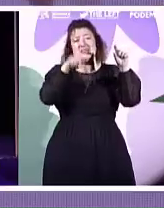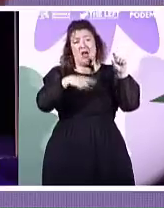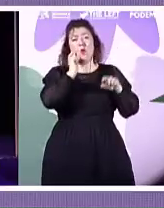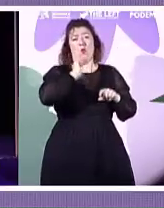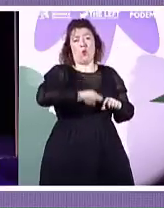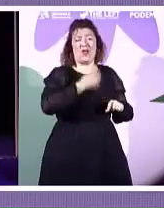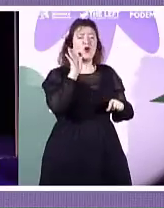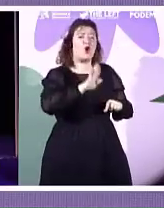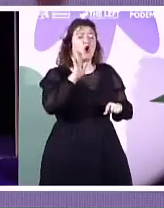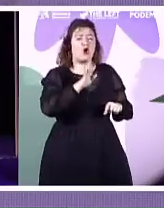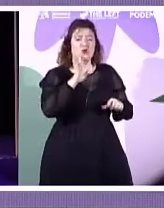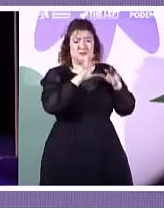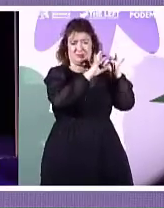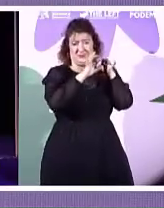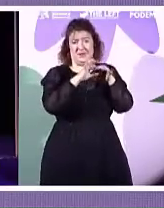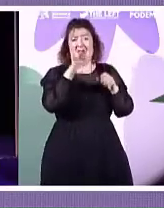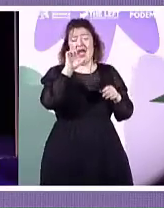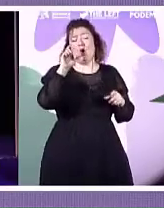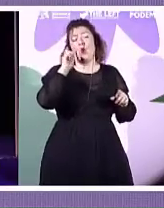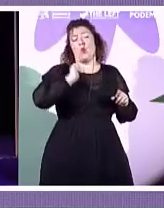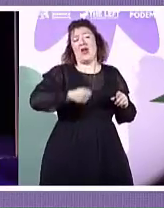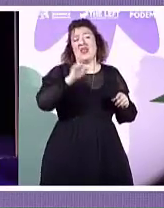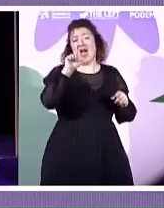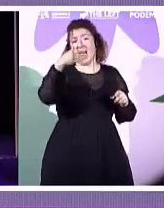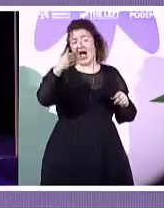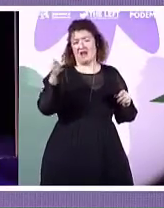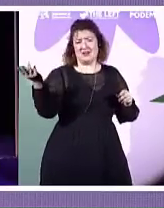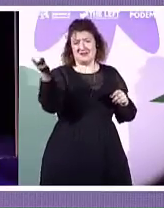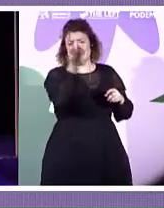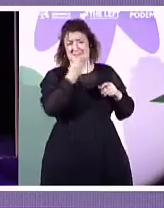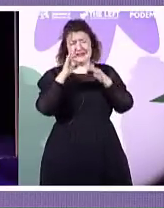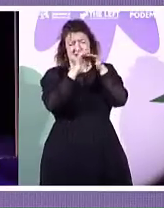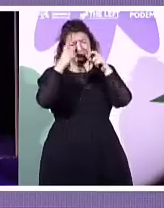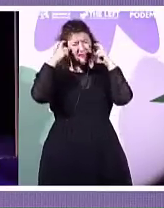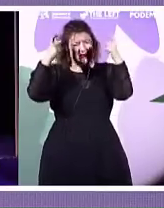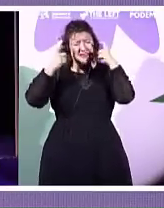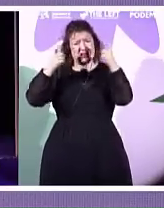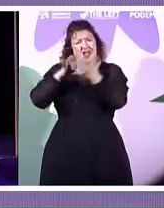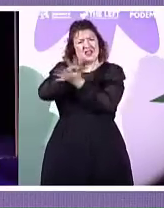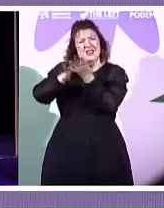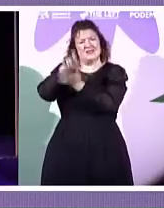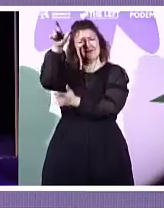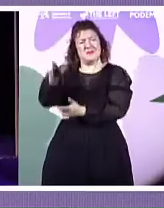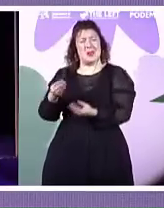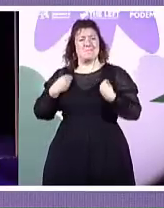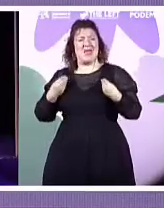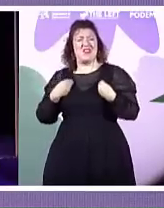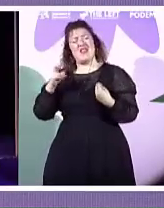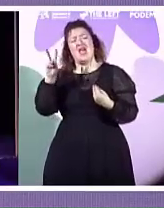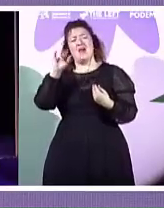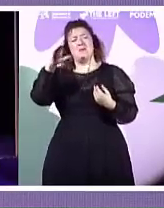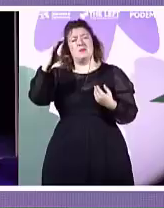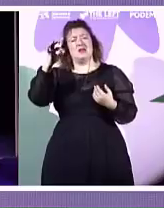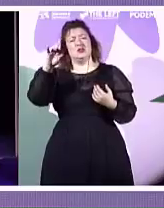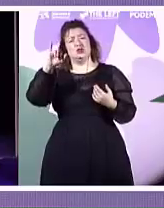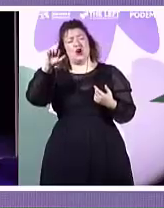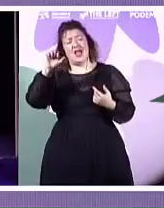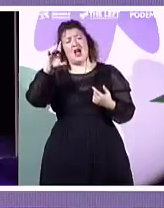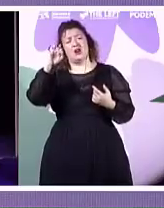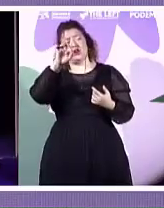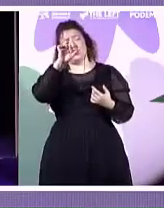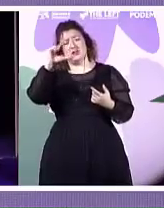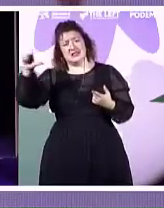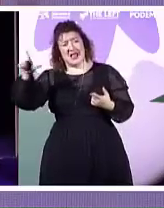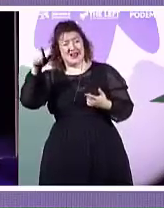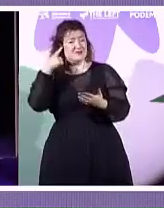con un juez corrupto como el juez Alba para intentar destruir la vida de Victoria Victoria rosell